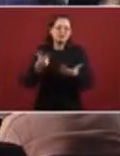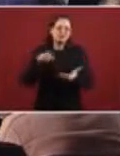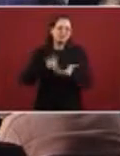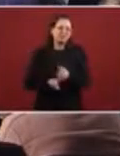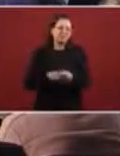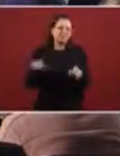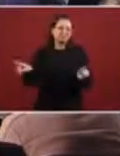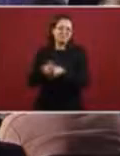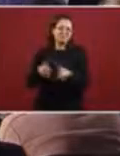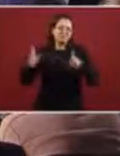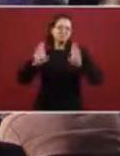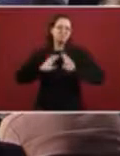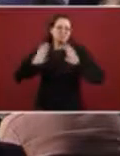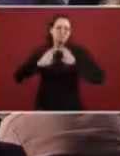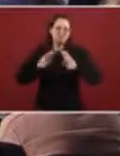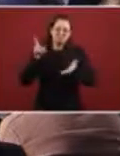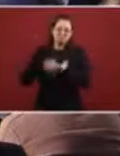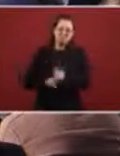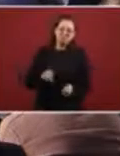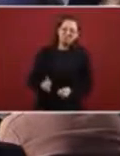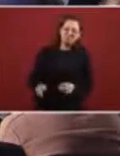que es un pueblo uniformado